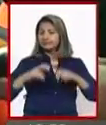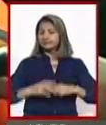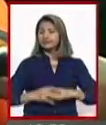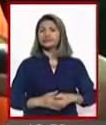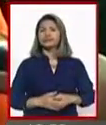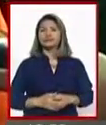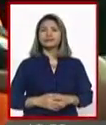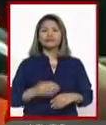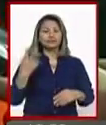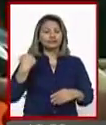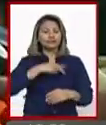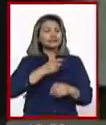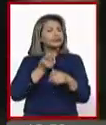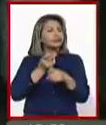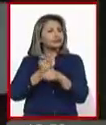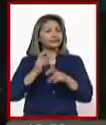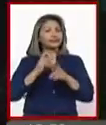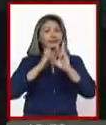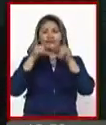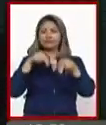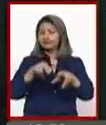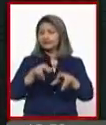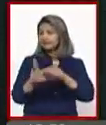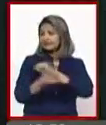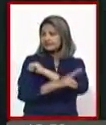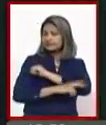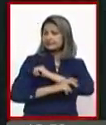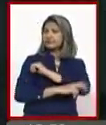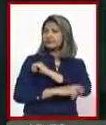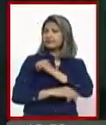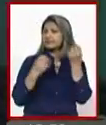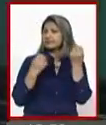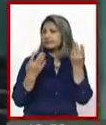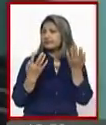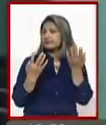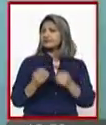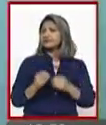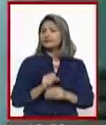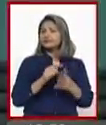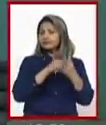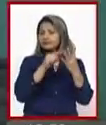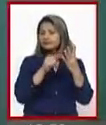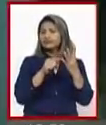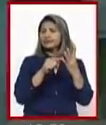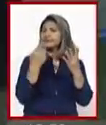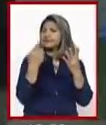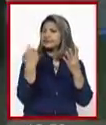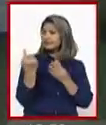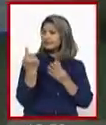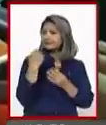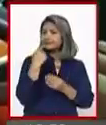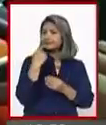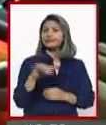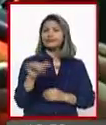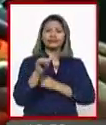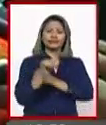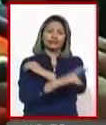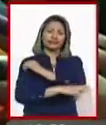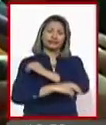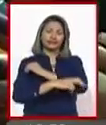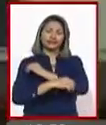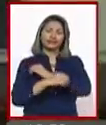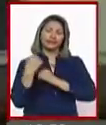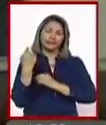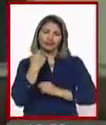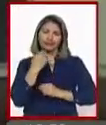nosotros somos afectados en la cabaña de Río, que tanto que dicen asalto. Tal vez puede ser ellos que hacen la misma fechoría de siempre,